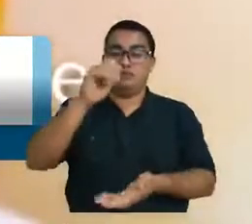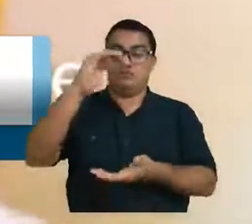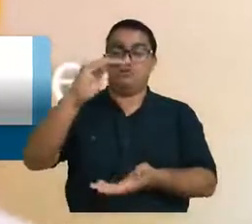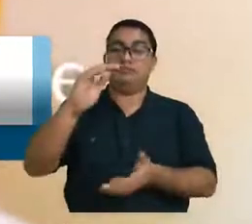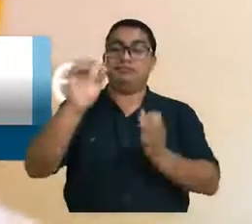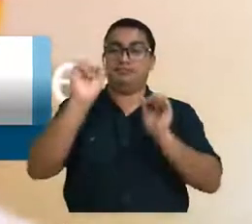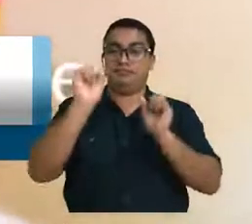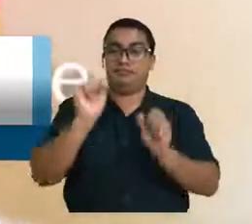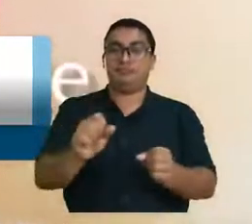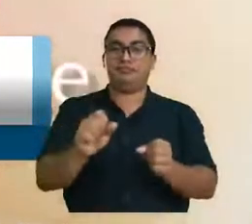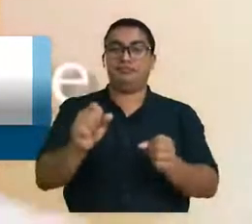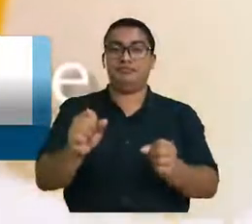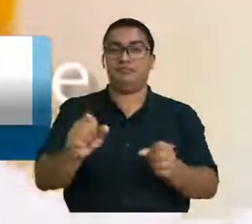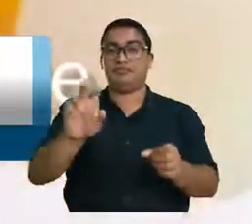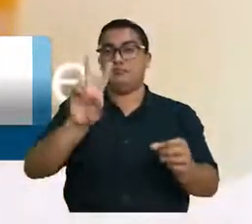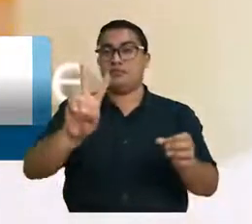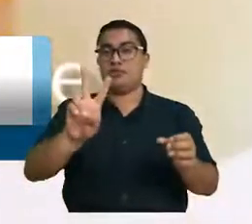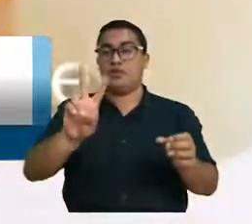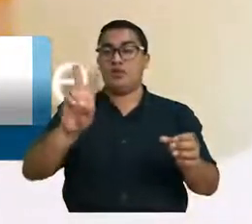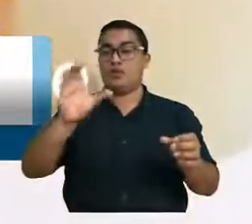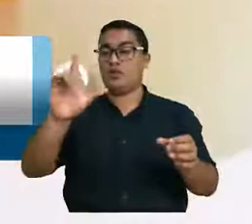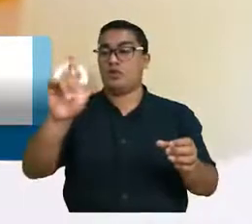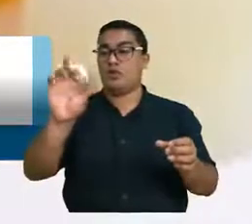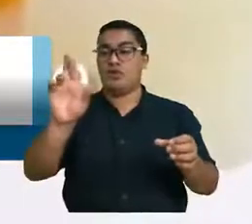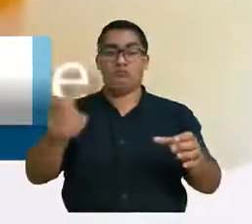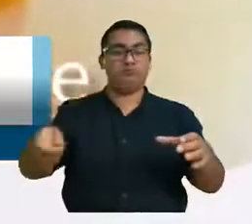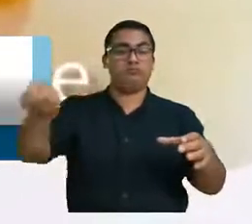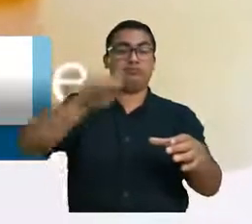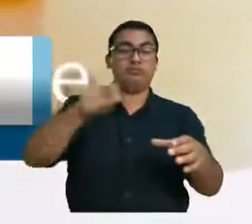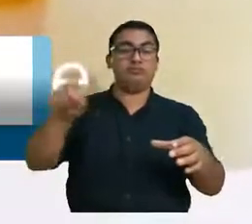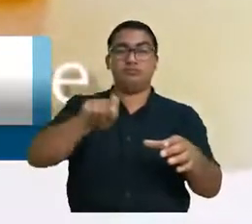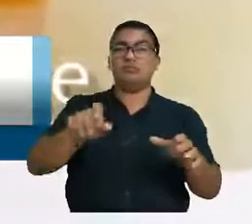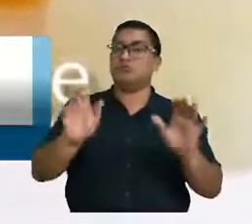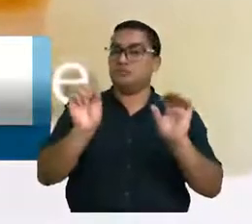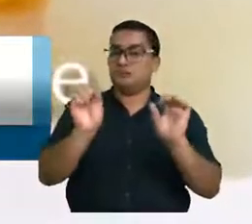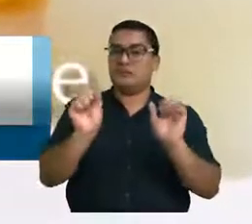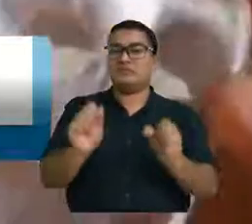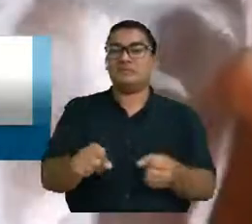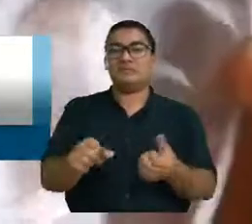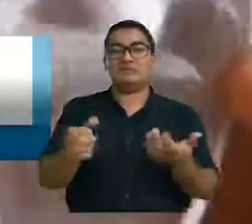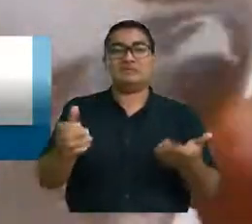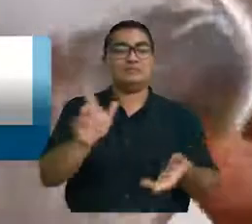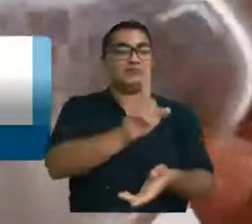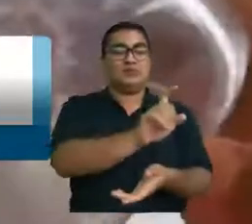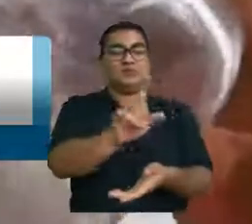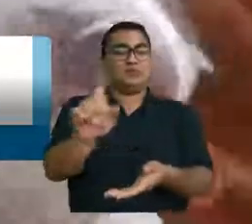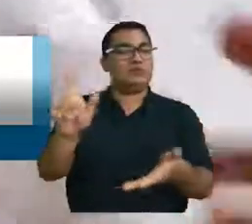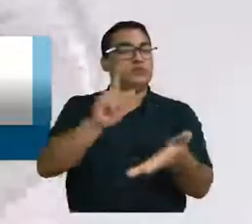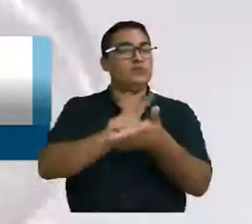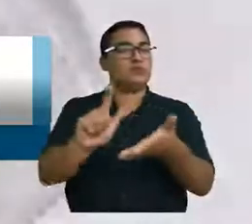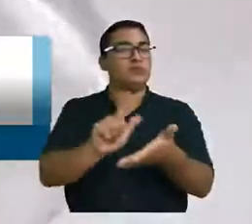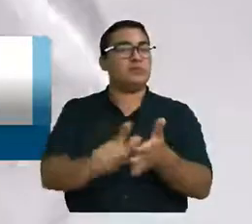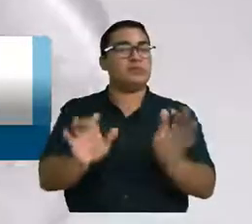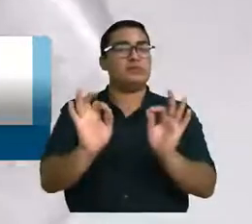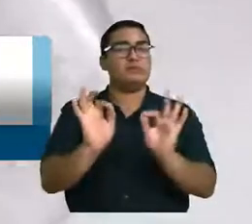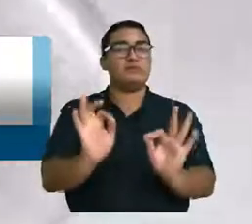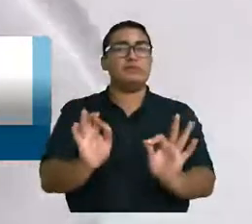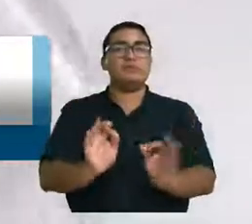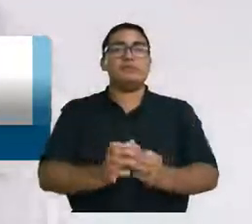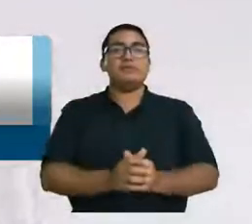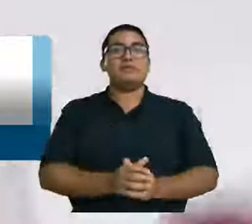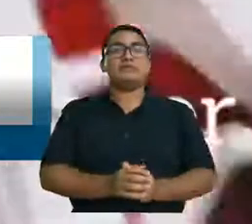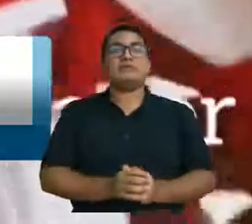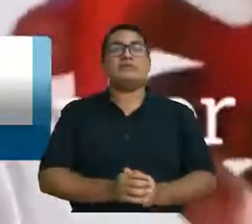podemos echar 2 cucharadas de cloro suficiente y que nos va a permitir eliminar todas las bacterias y todos los virus que hay a nuestro